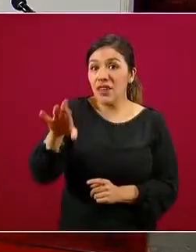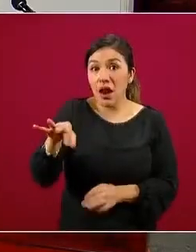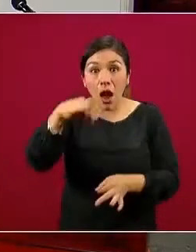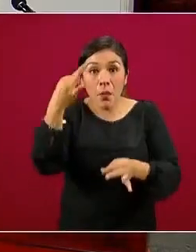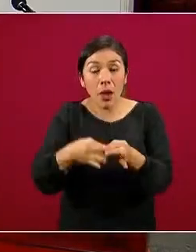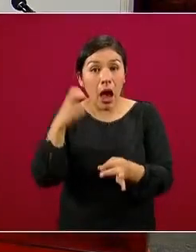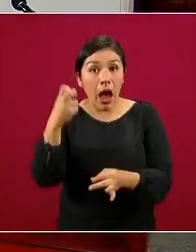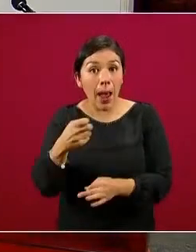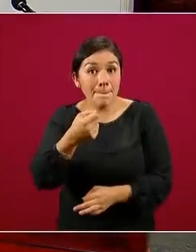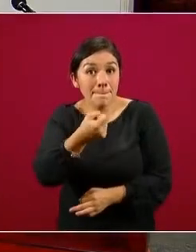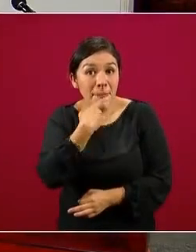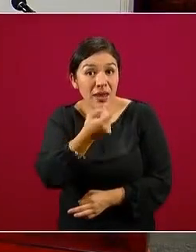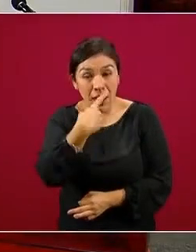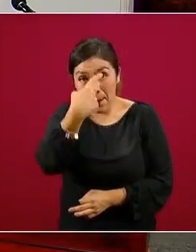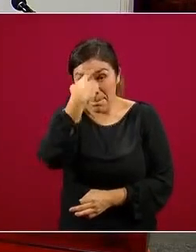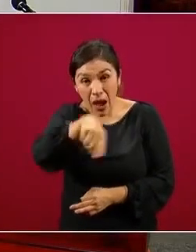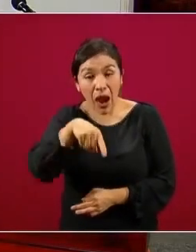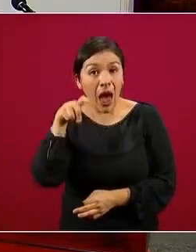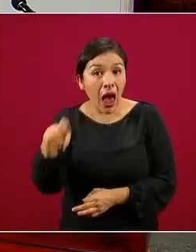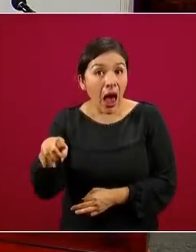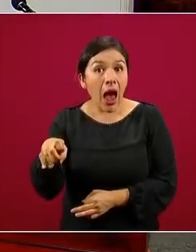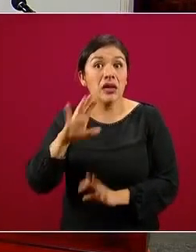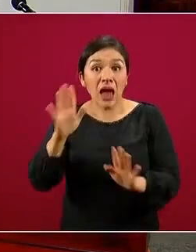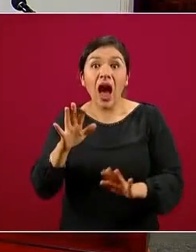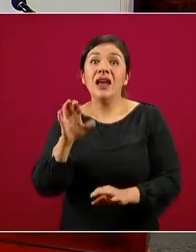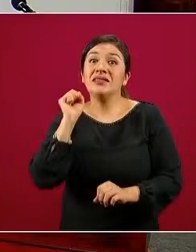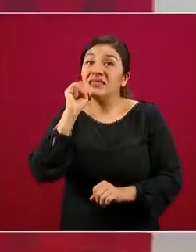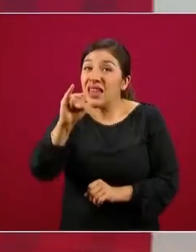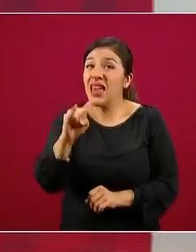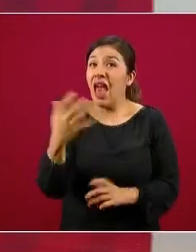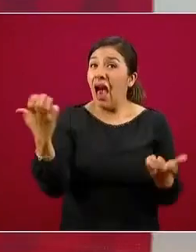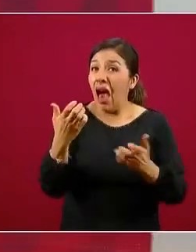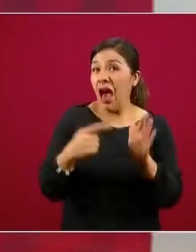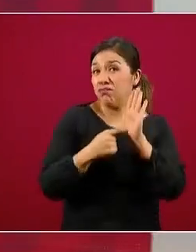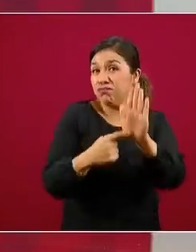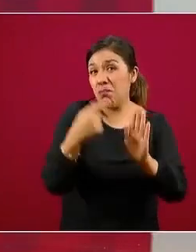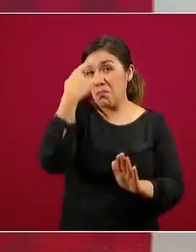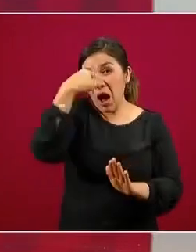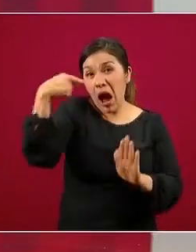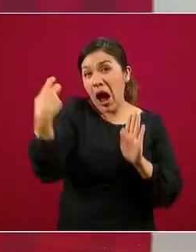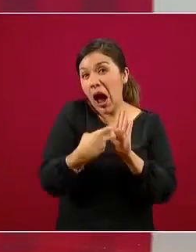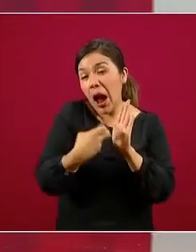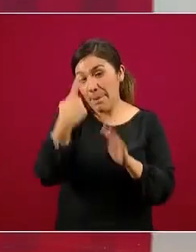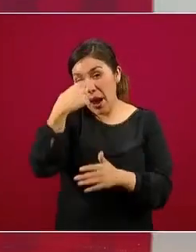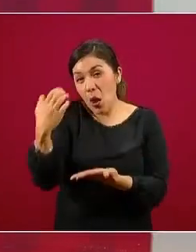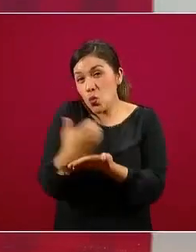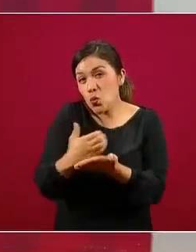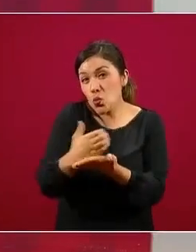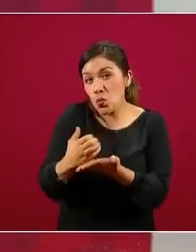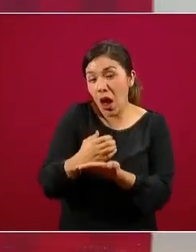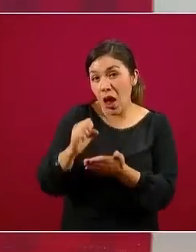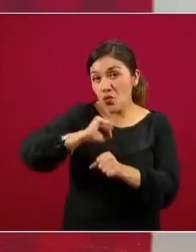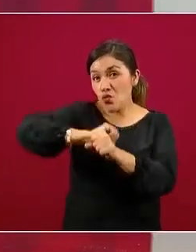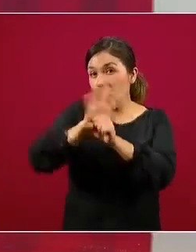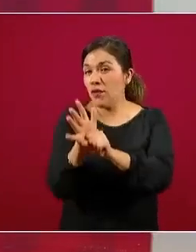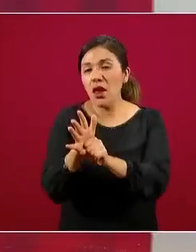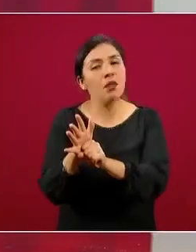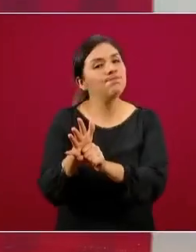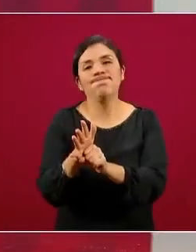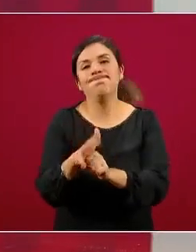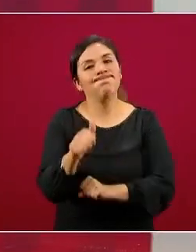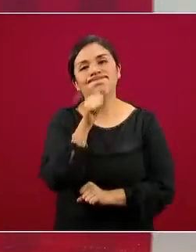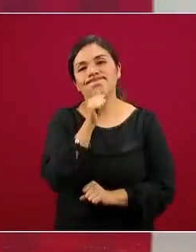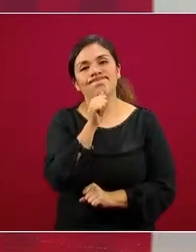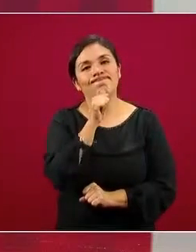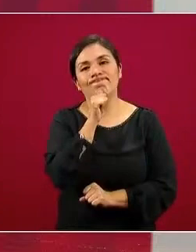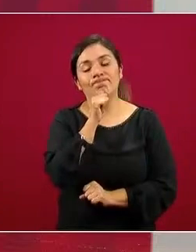es un medicamento que haya sido prometedor como esquema trader a peu tico de cobijo contra